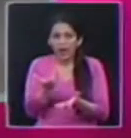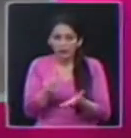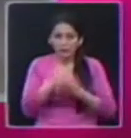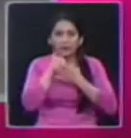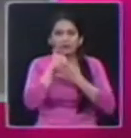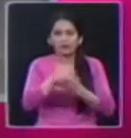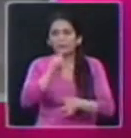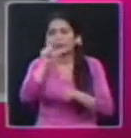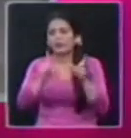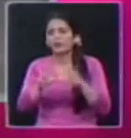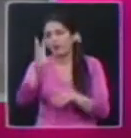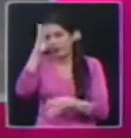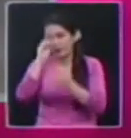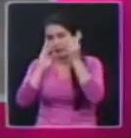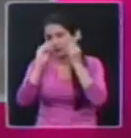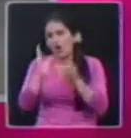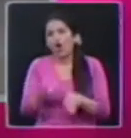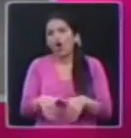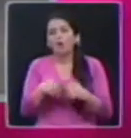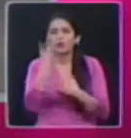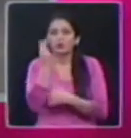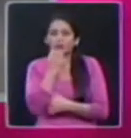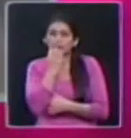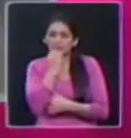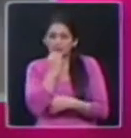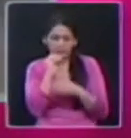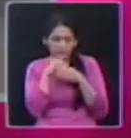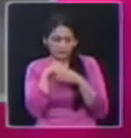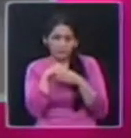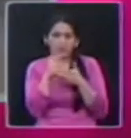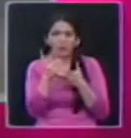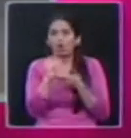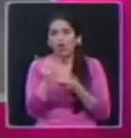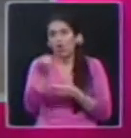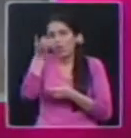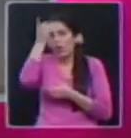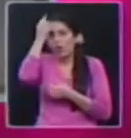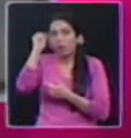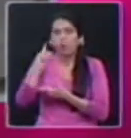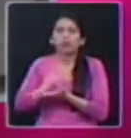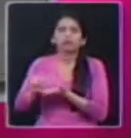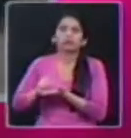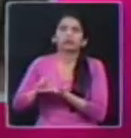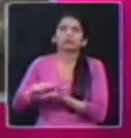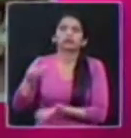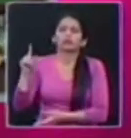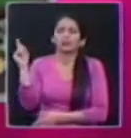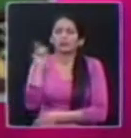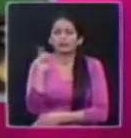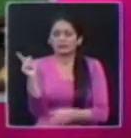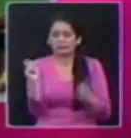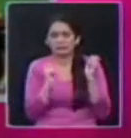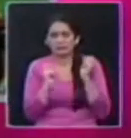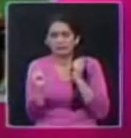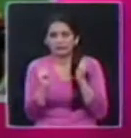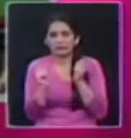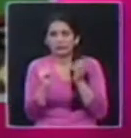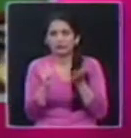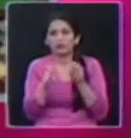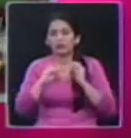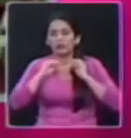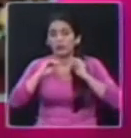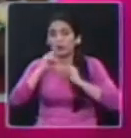hábitos para ahorrar, para evitar caer en el sobreendeudamiento. Y como estamos hablando de niños y jóvenes, lo más importante es crear un